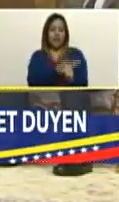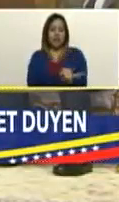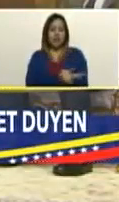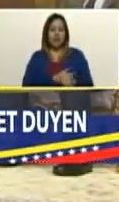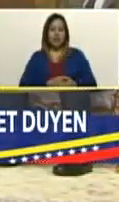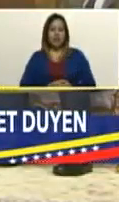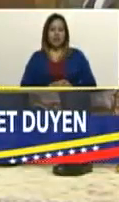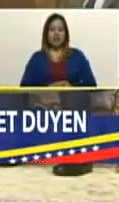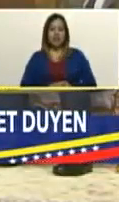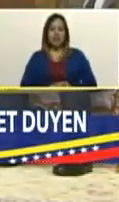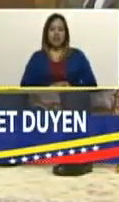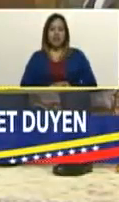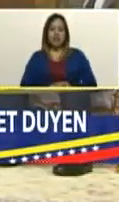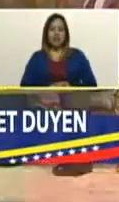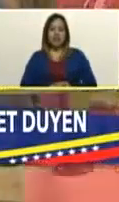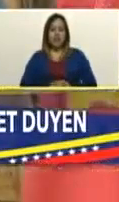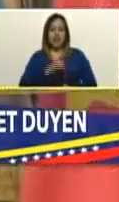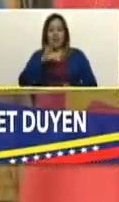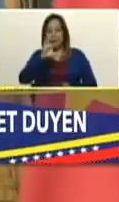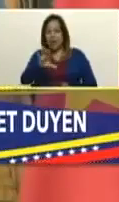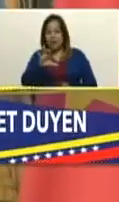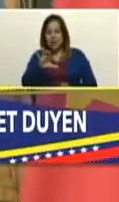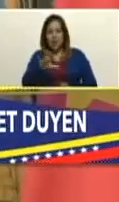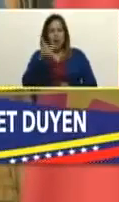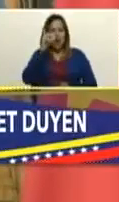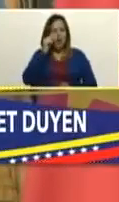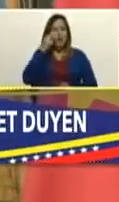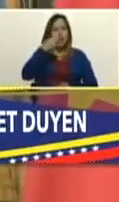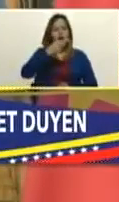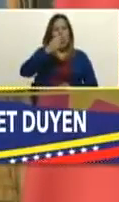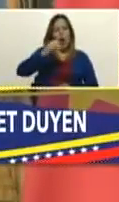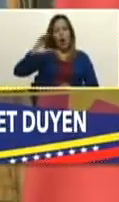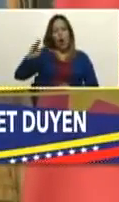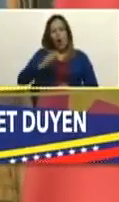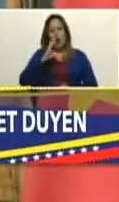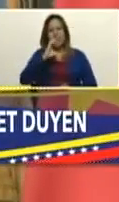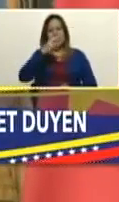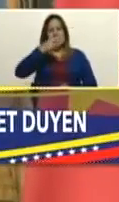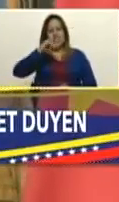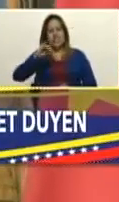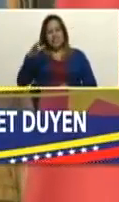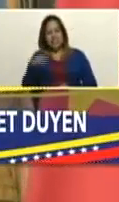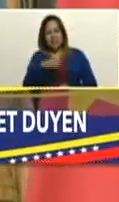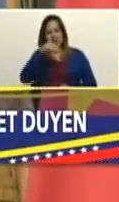la patria del tío Ho, el gran Ho Chi Minh.